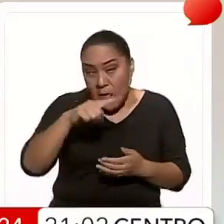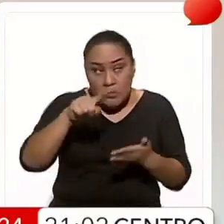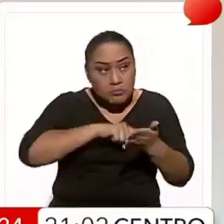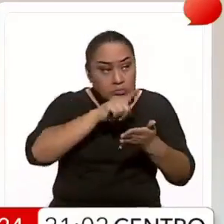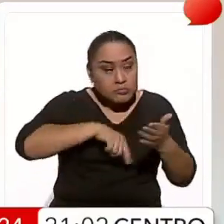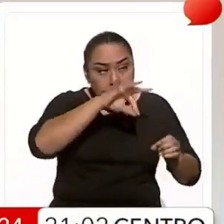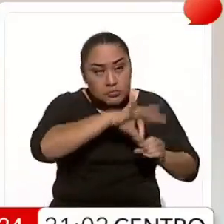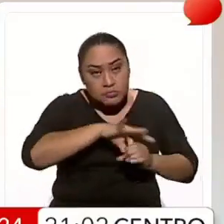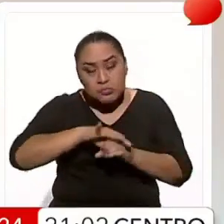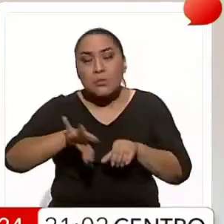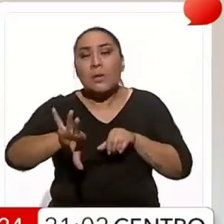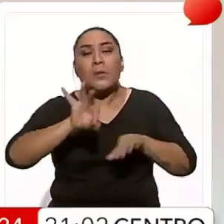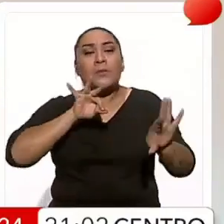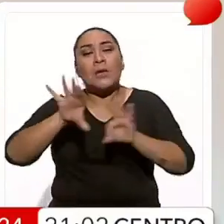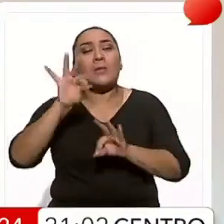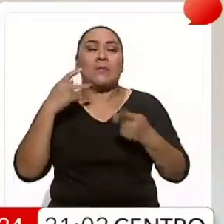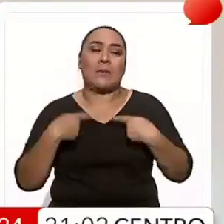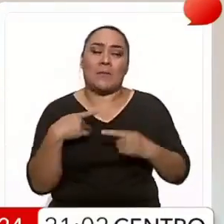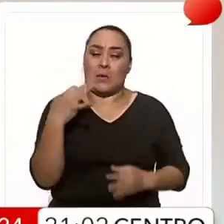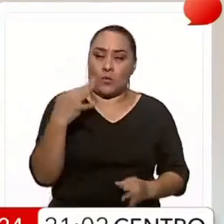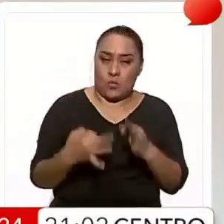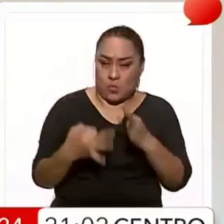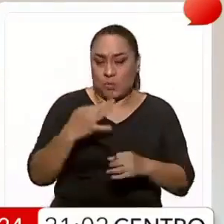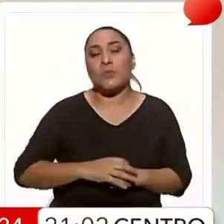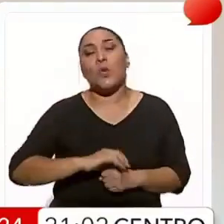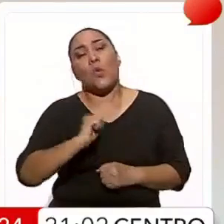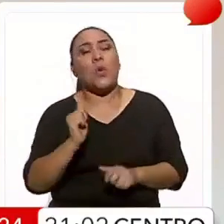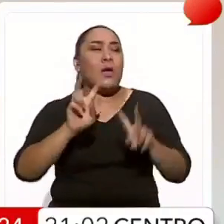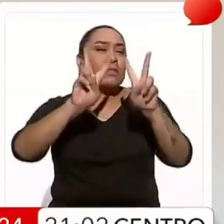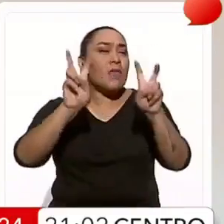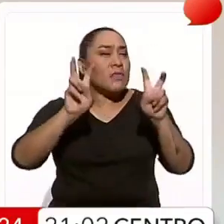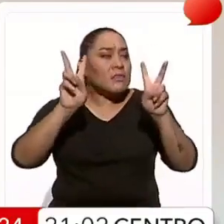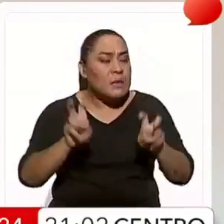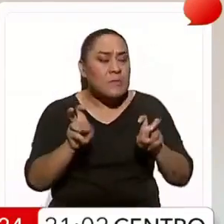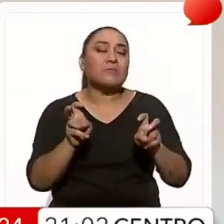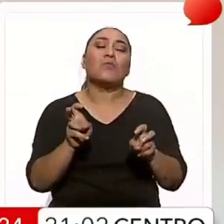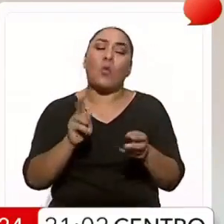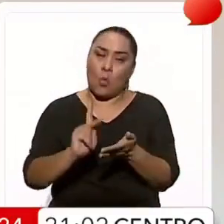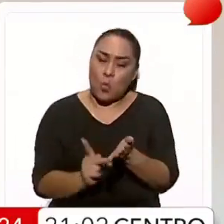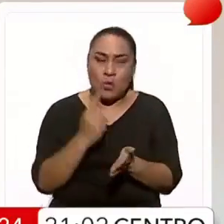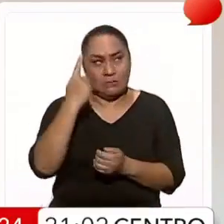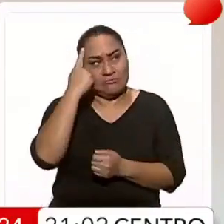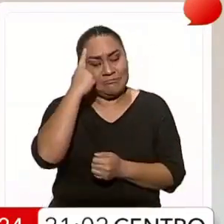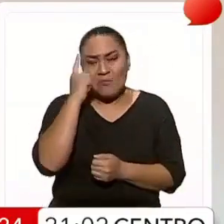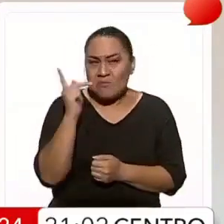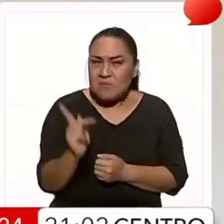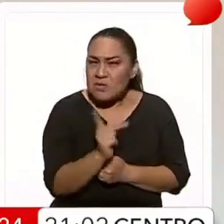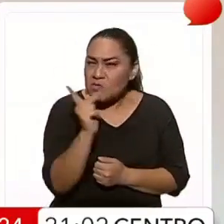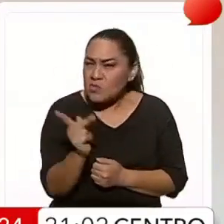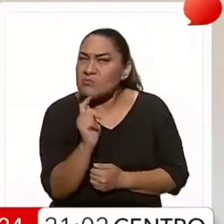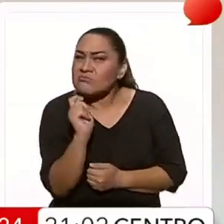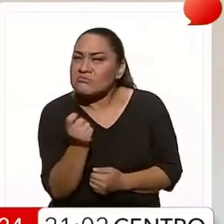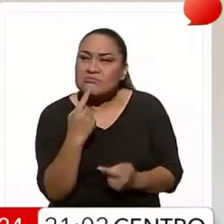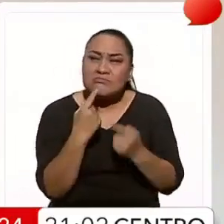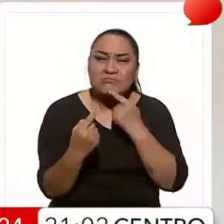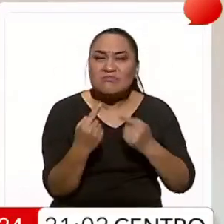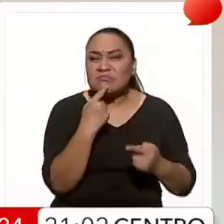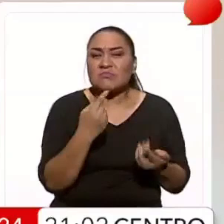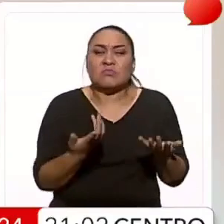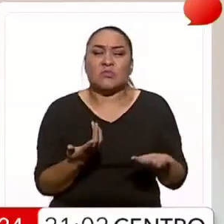magistrados. Pero en cada tema específico vuelve a aflorar una gran pregunta que atraviesa todo este debate, y esta